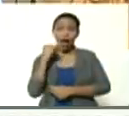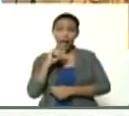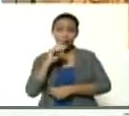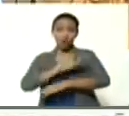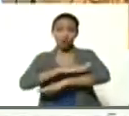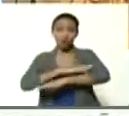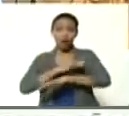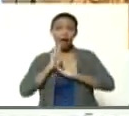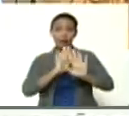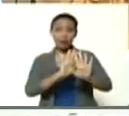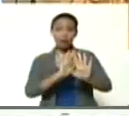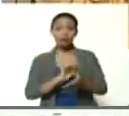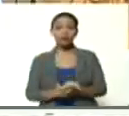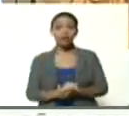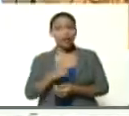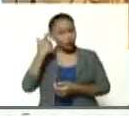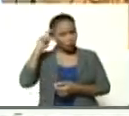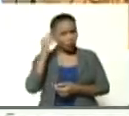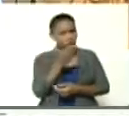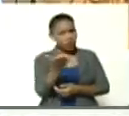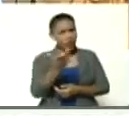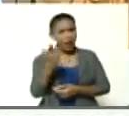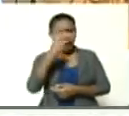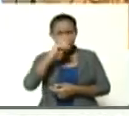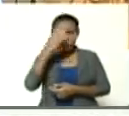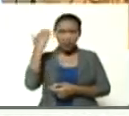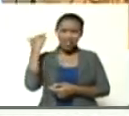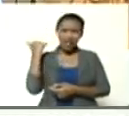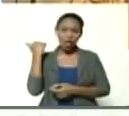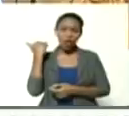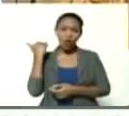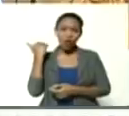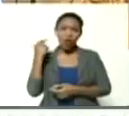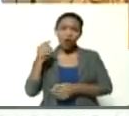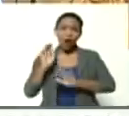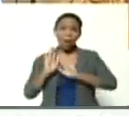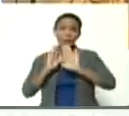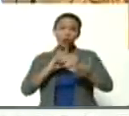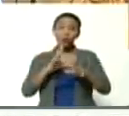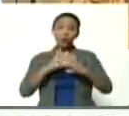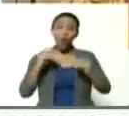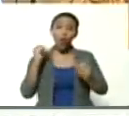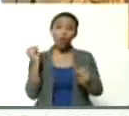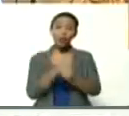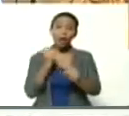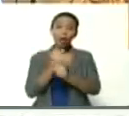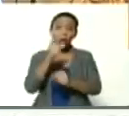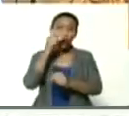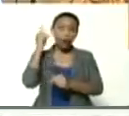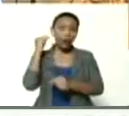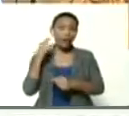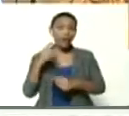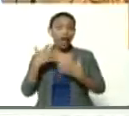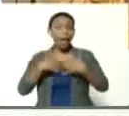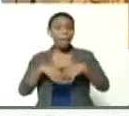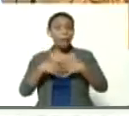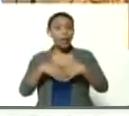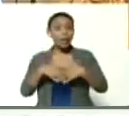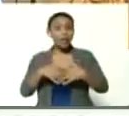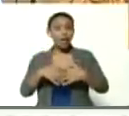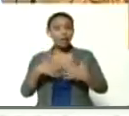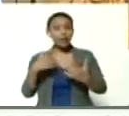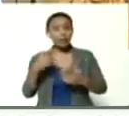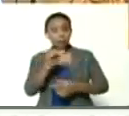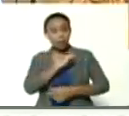actuamos. Recuerden ustedes, el año pasado, apoyando a todos los trabajadores y trabajadoras de las empresas, de las